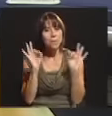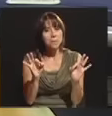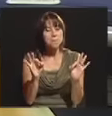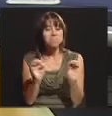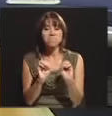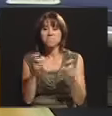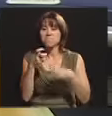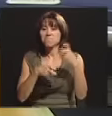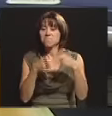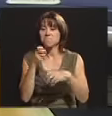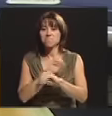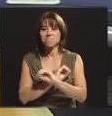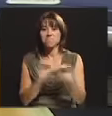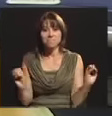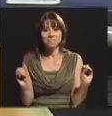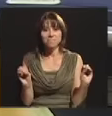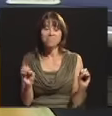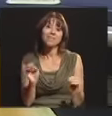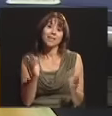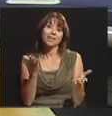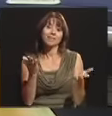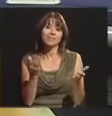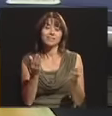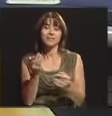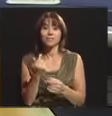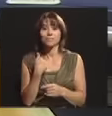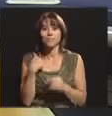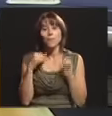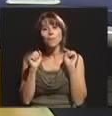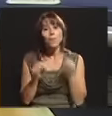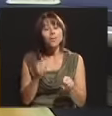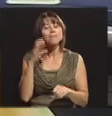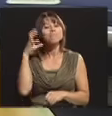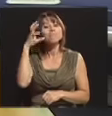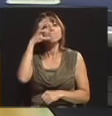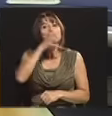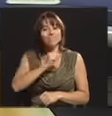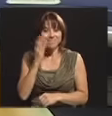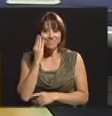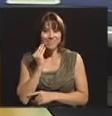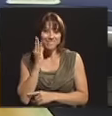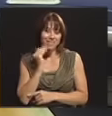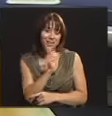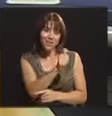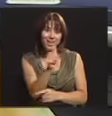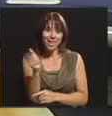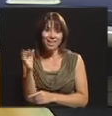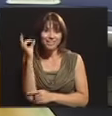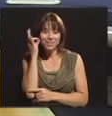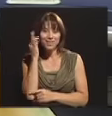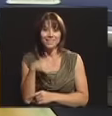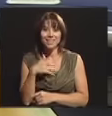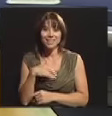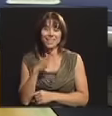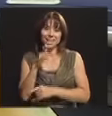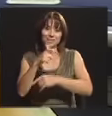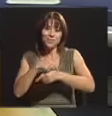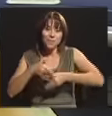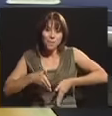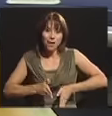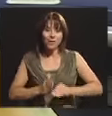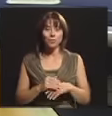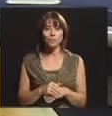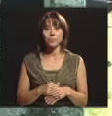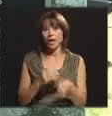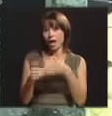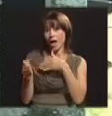más bien no tuve problemas con ninguno y así es que pude saborear lo que cada señora sentía en su